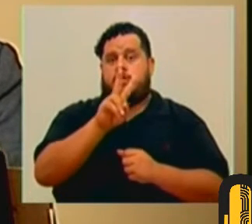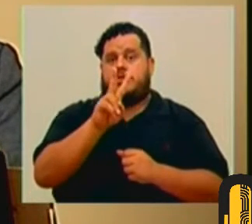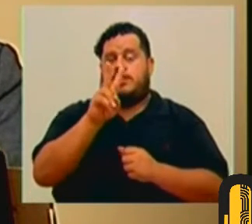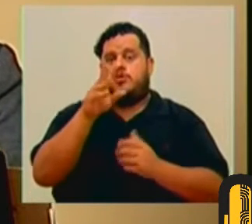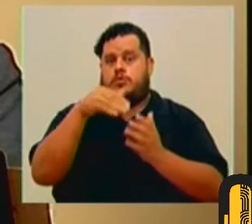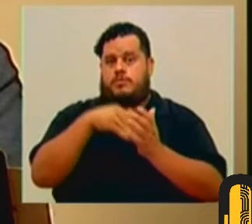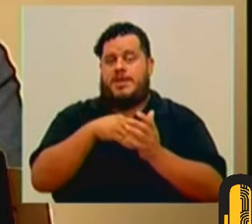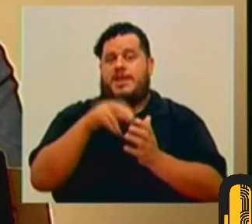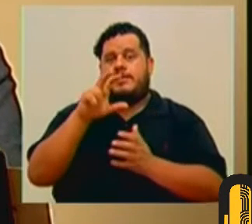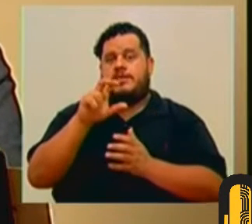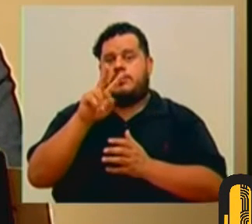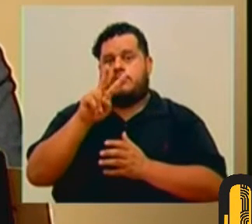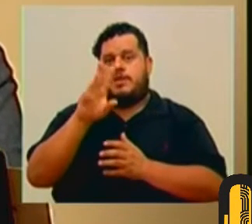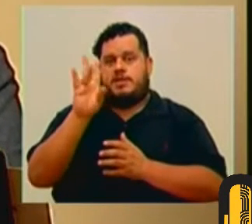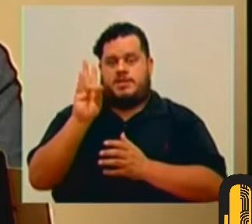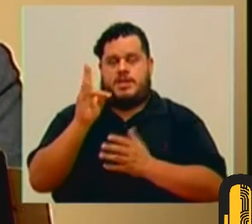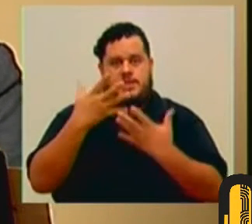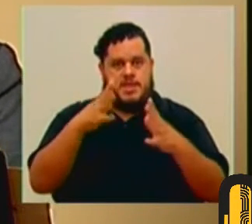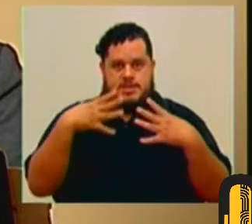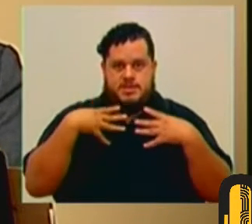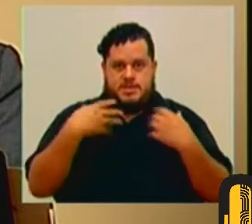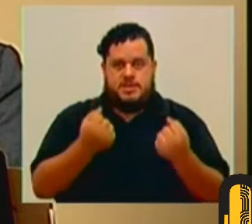52.327 personas recuperadas,